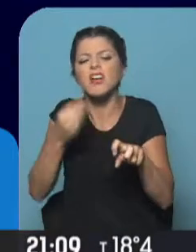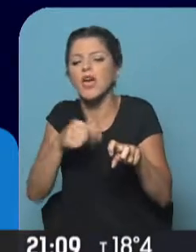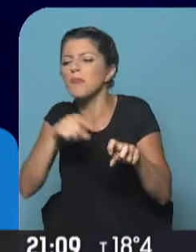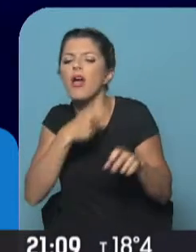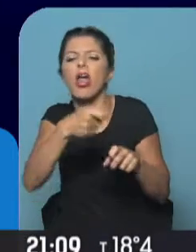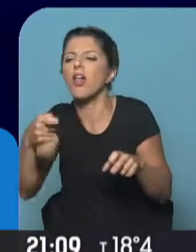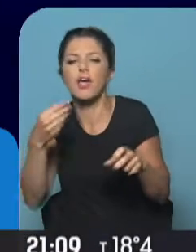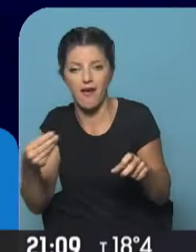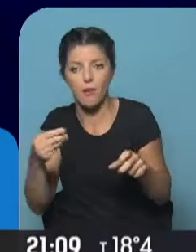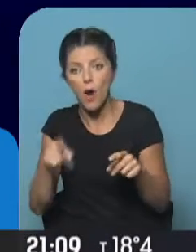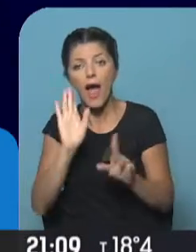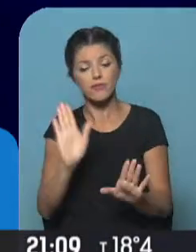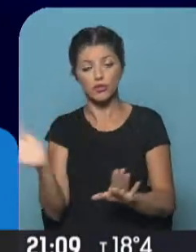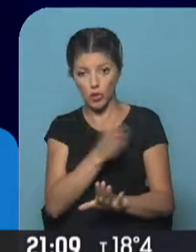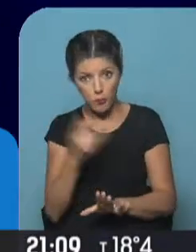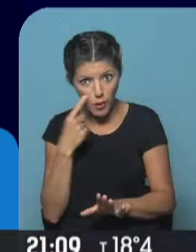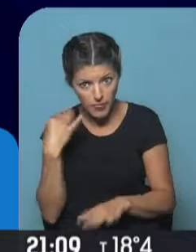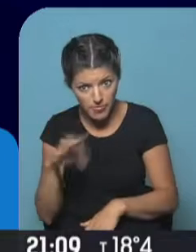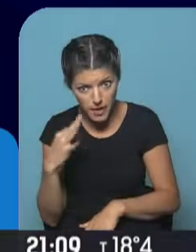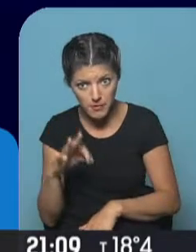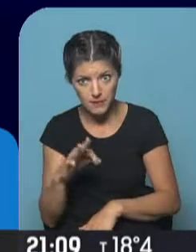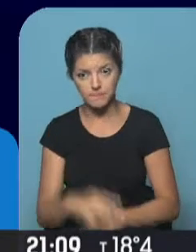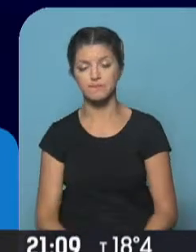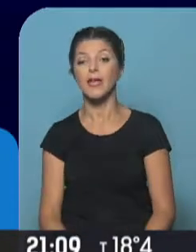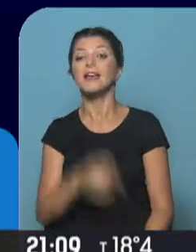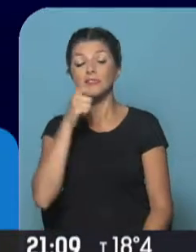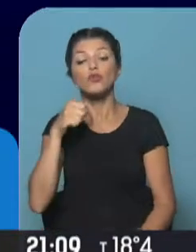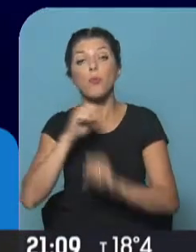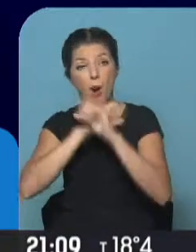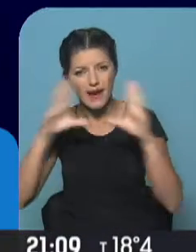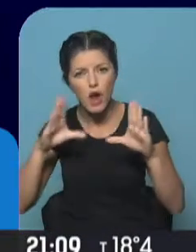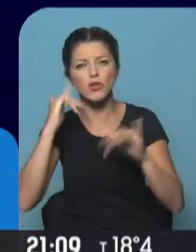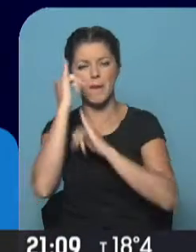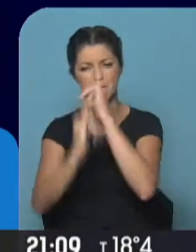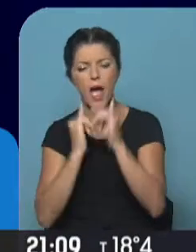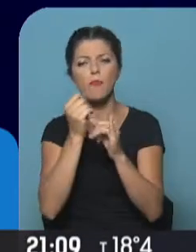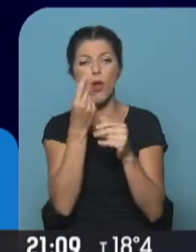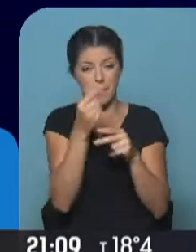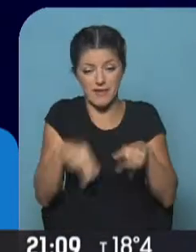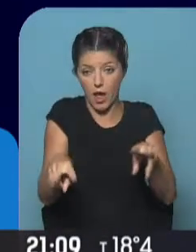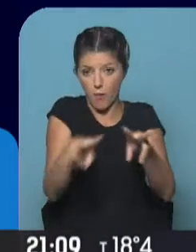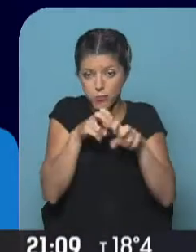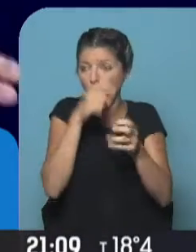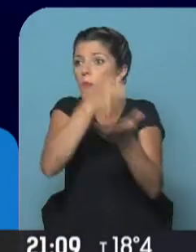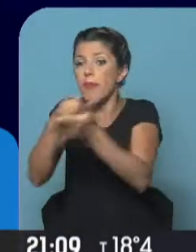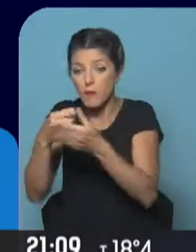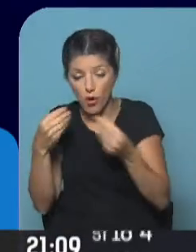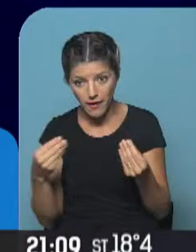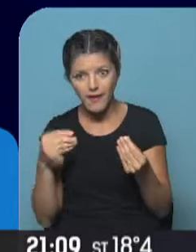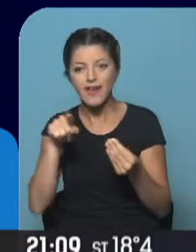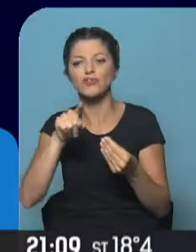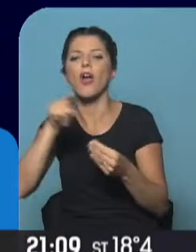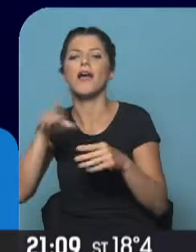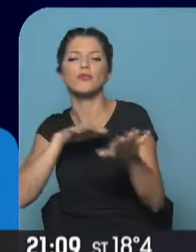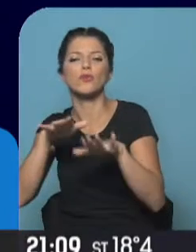nos acerca también de desterrar otro mal de la Argentina, que es la corrupción. Y también les propuse una mejora